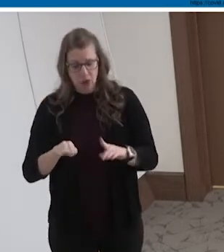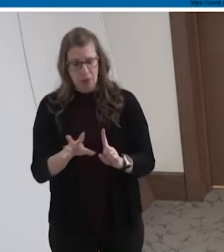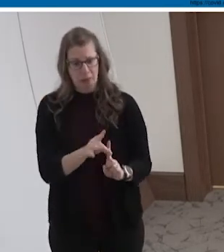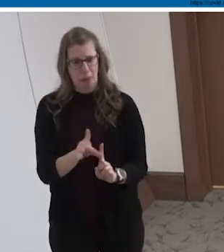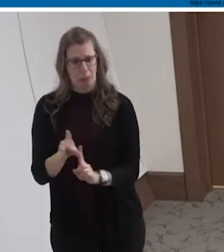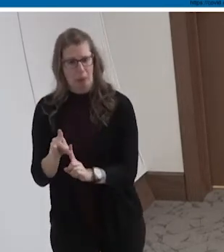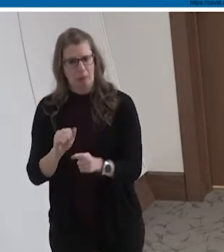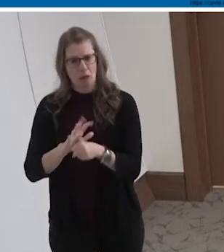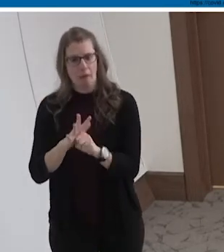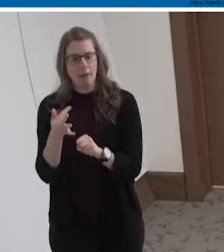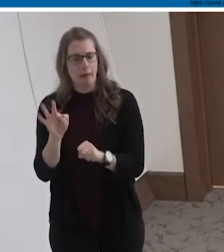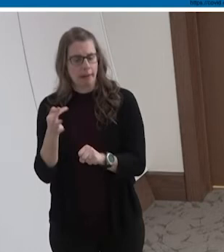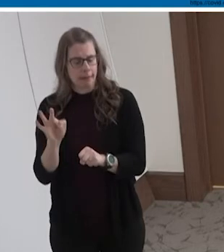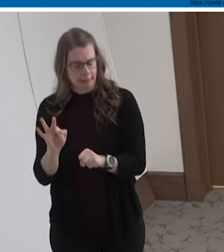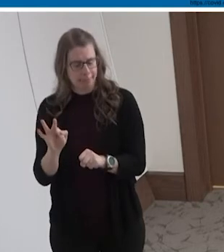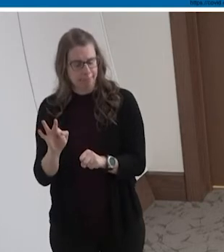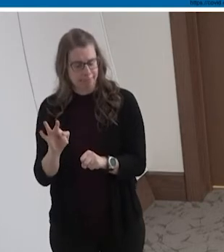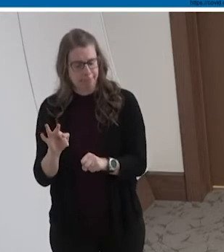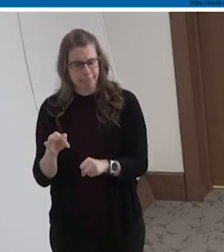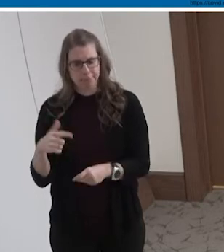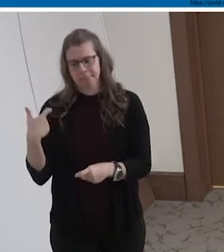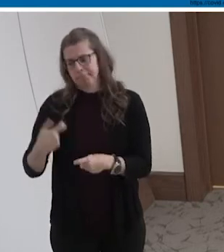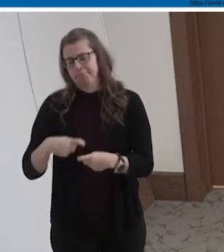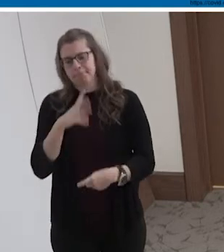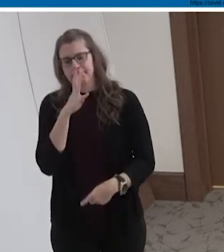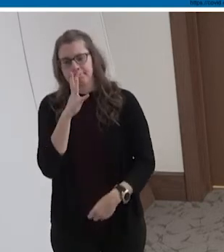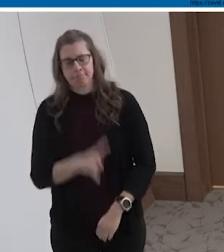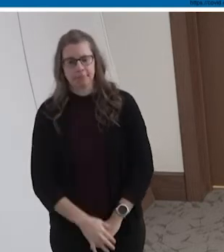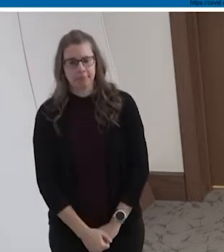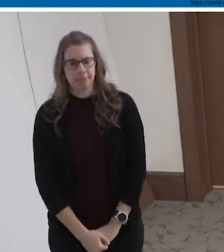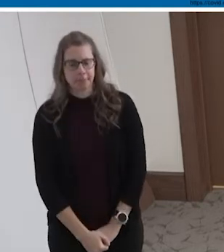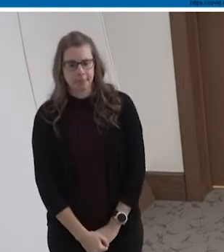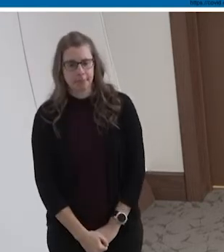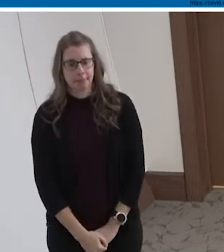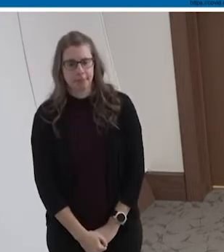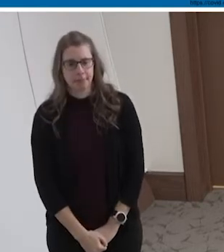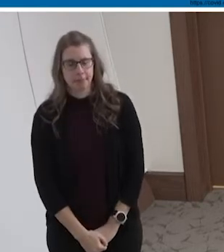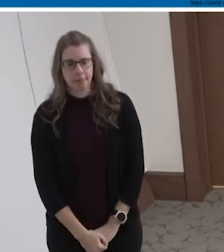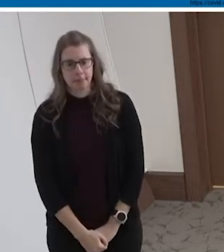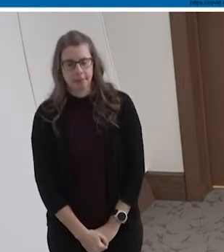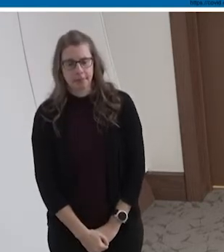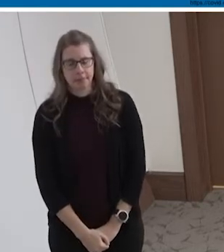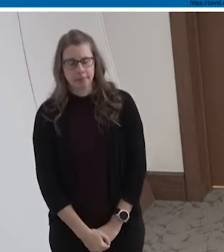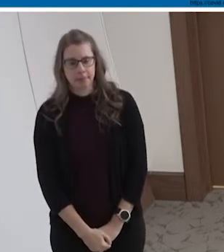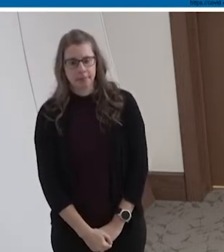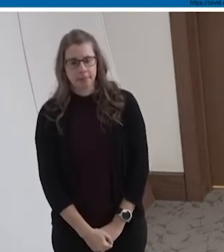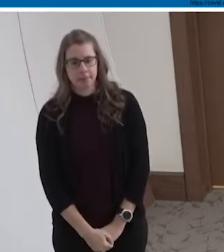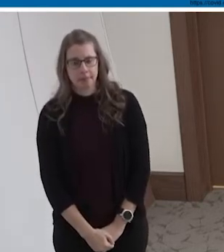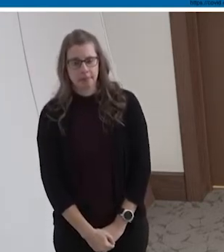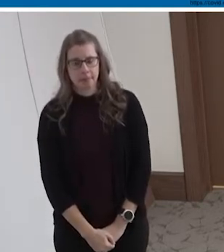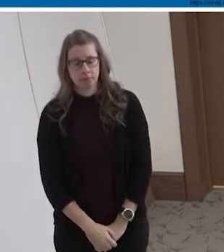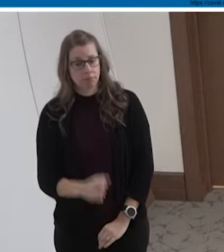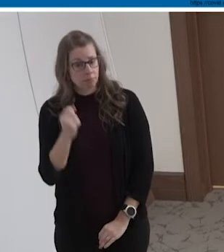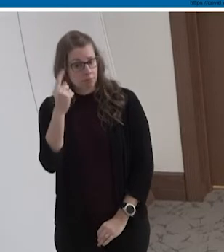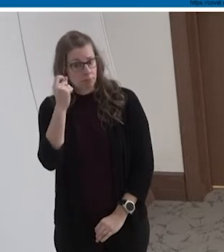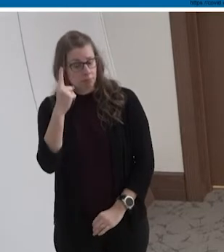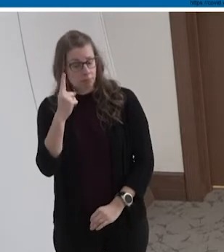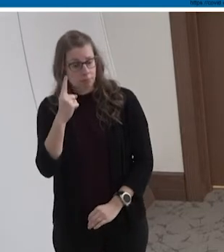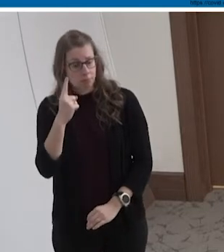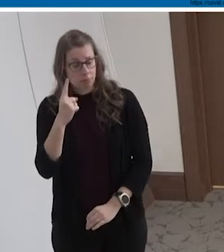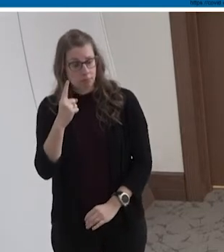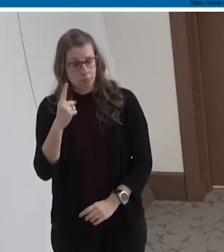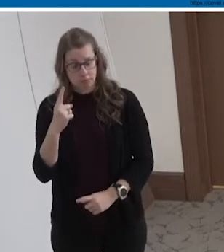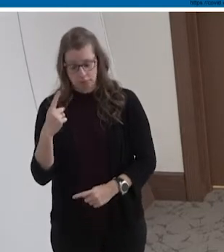COVID-19. Más de 6 millones de niños se han enfermado con el COVID-19. And over the